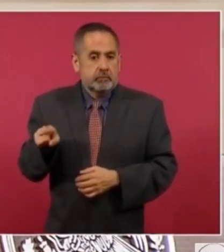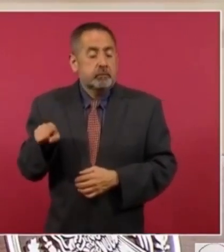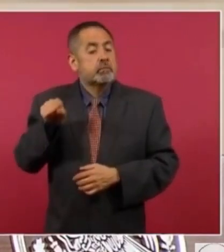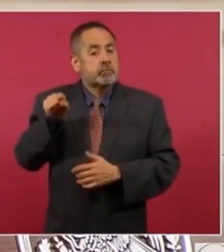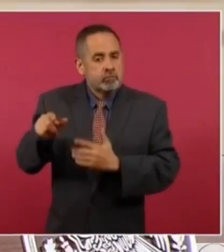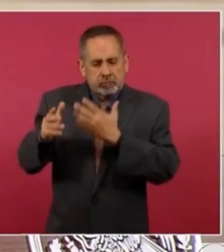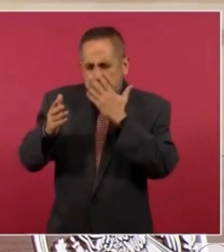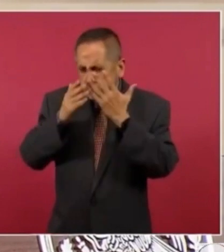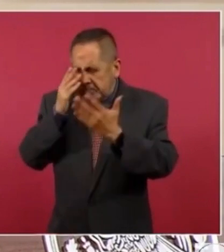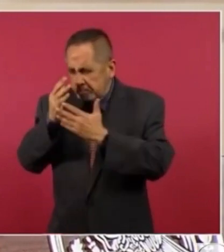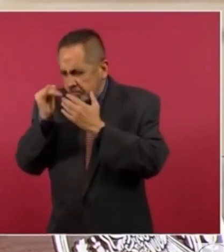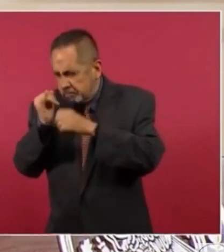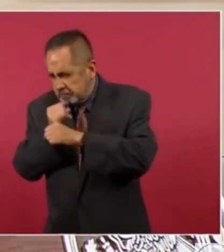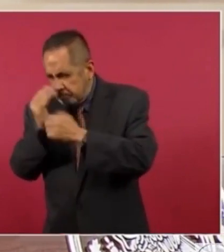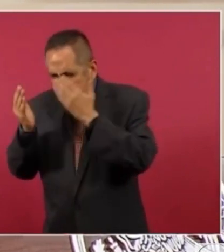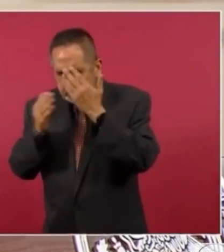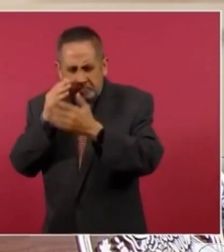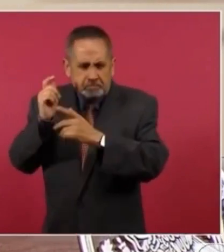estudioso,